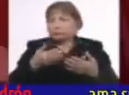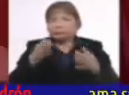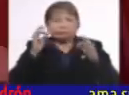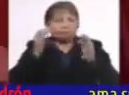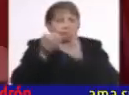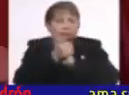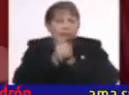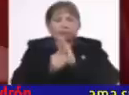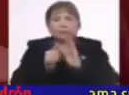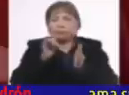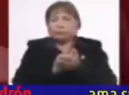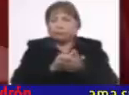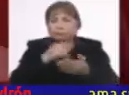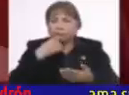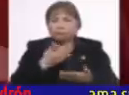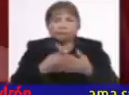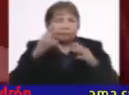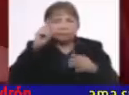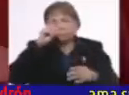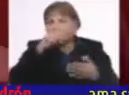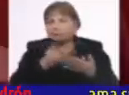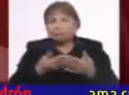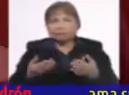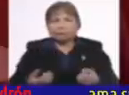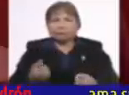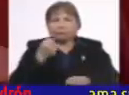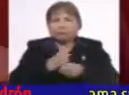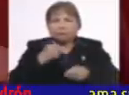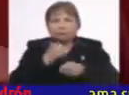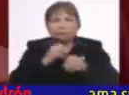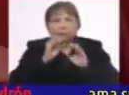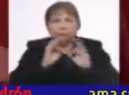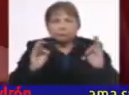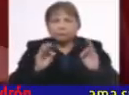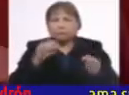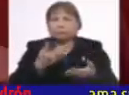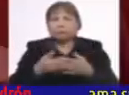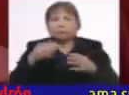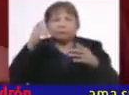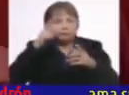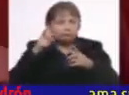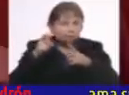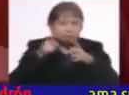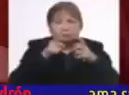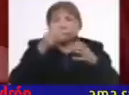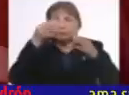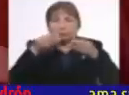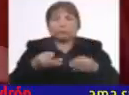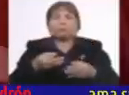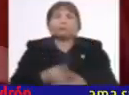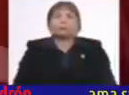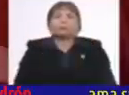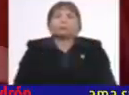aspecto es imposible trabajar sin tener un sistema de inteligencia adecuado